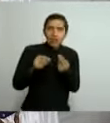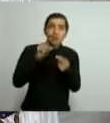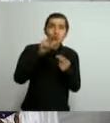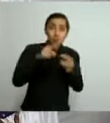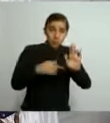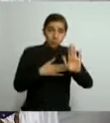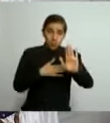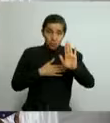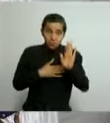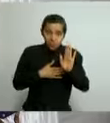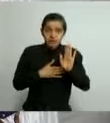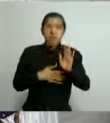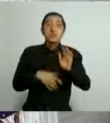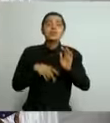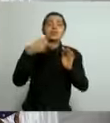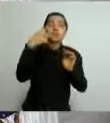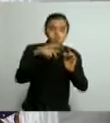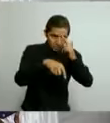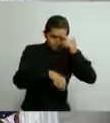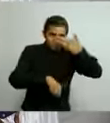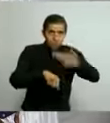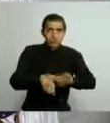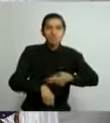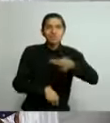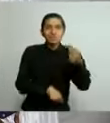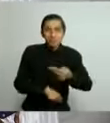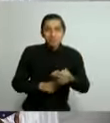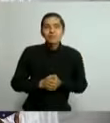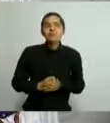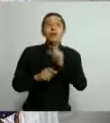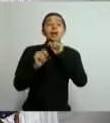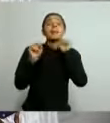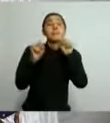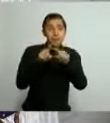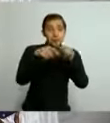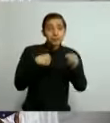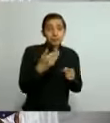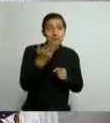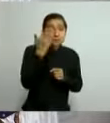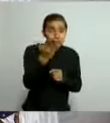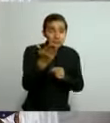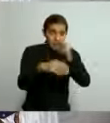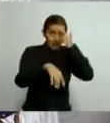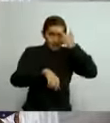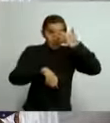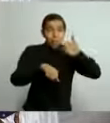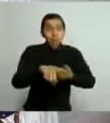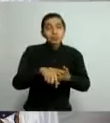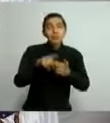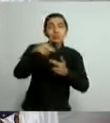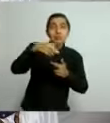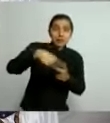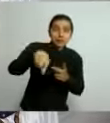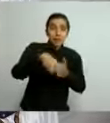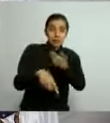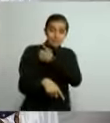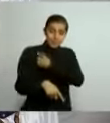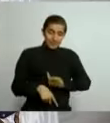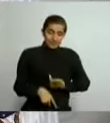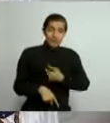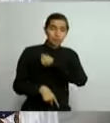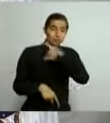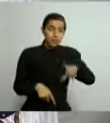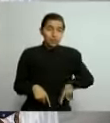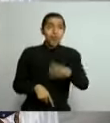compromiso y tu responsabilidad. Pido también toda la responsabilidad a las presidentas y